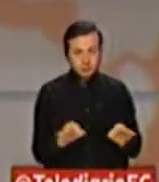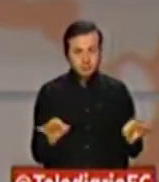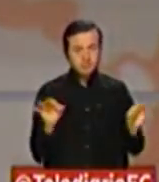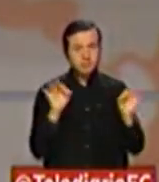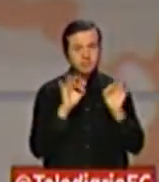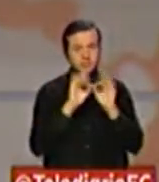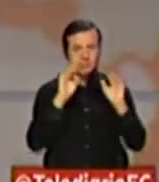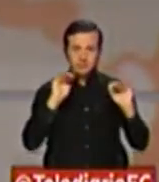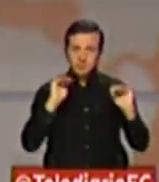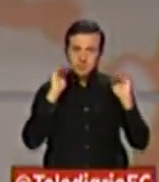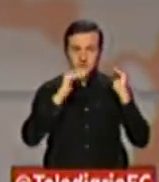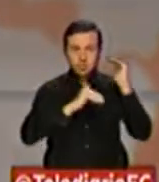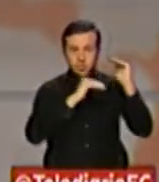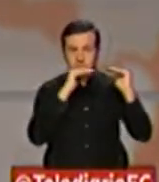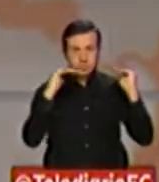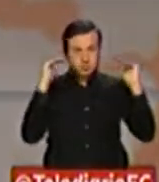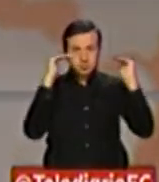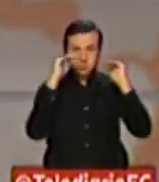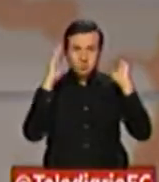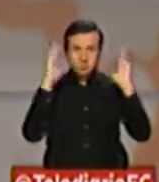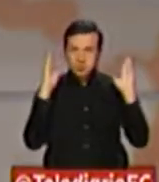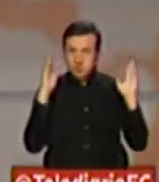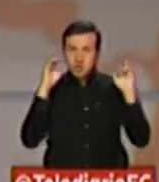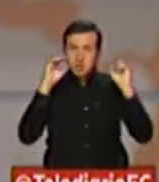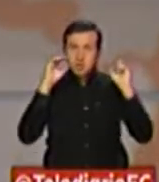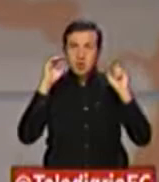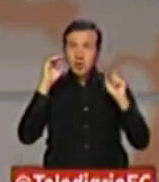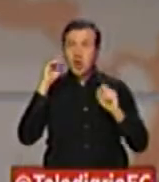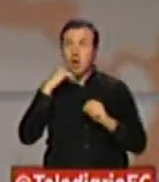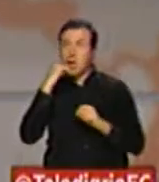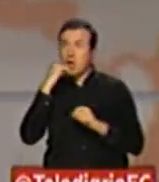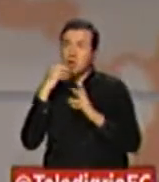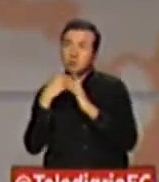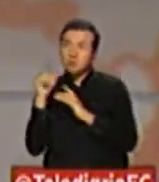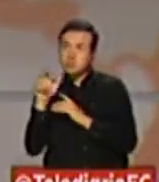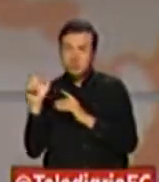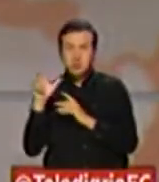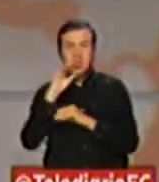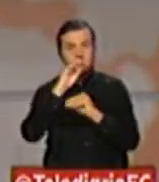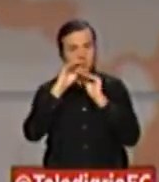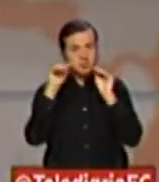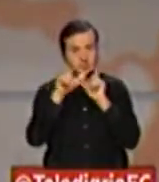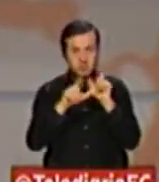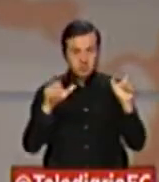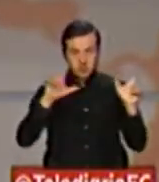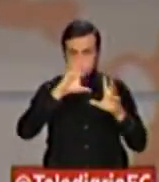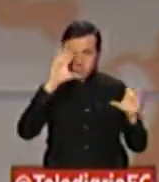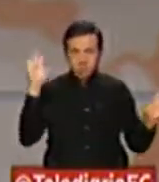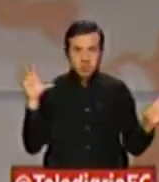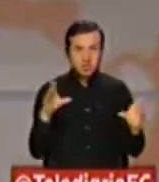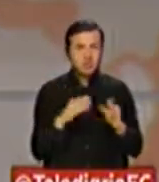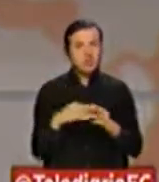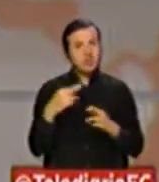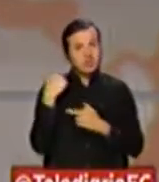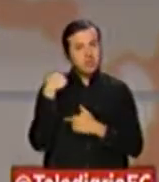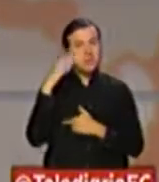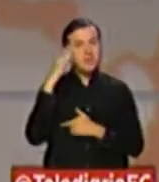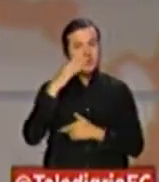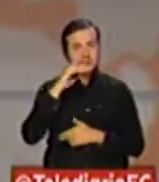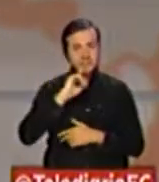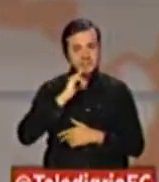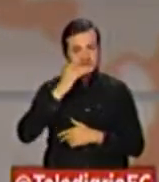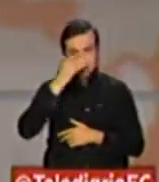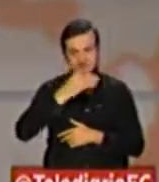por sobre cualquier proceso y por sobre cualquier escándalo político. Entonces yo invito aquí a que desde la ciudadanía asumamos un poco con serenidad,